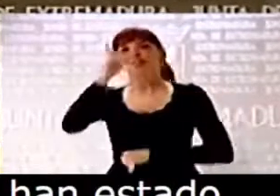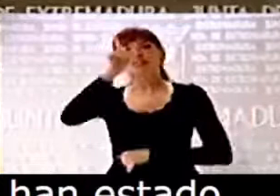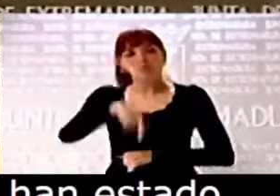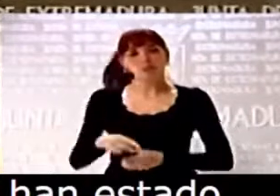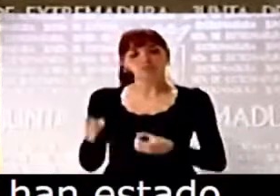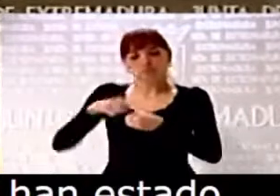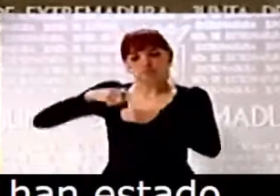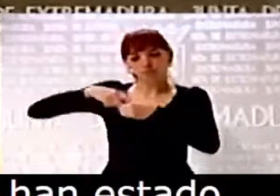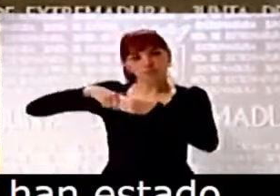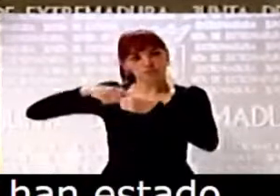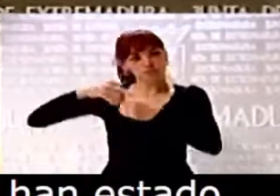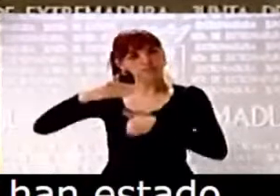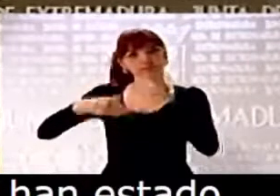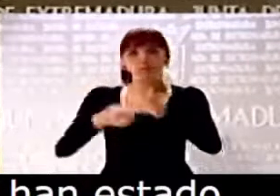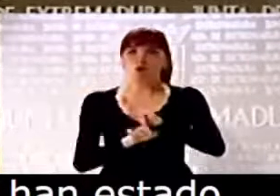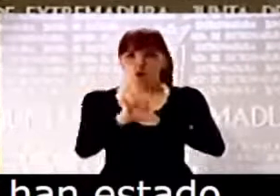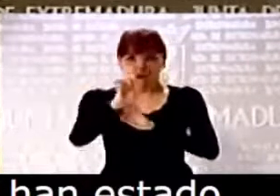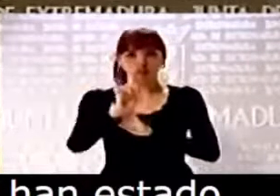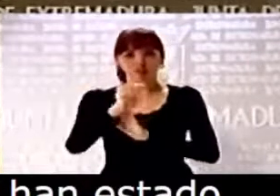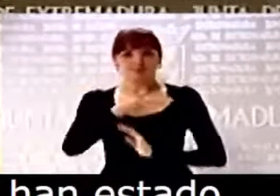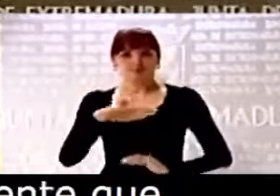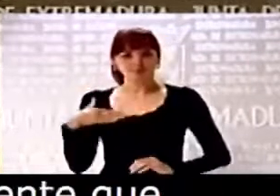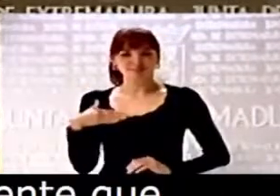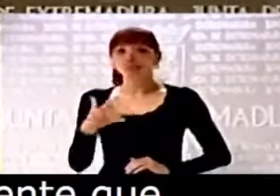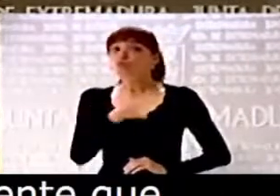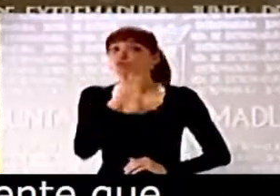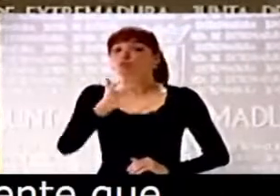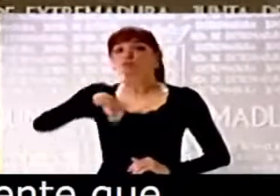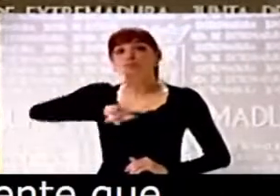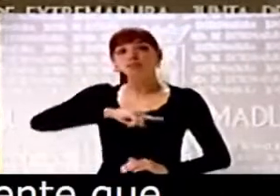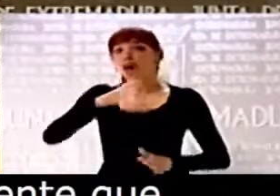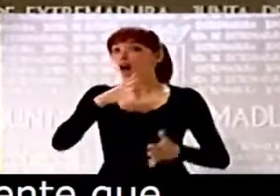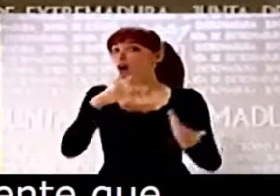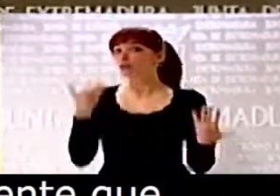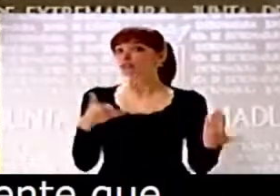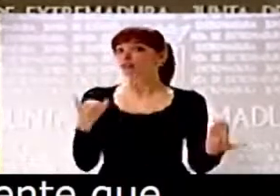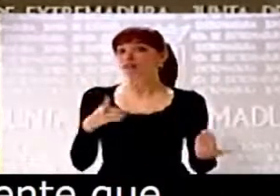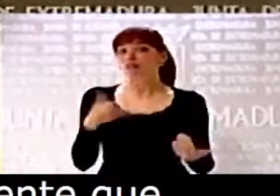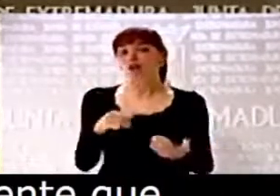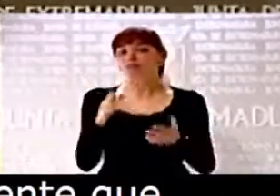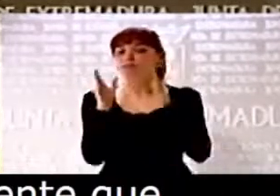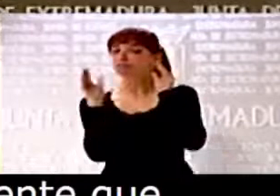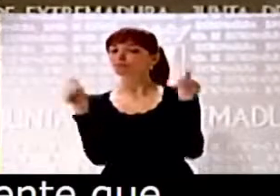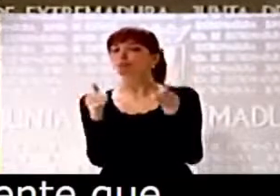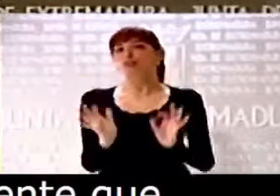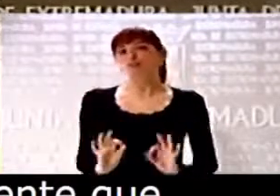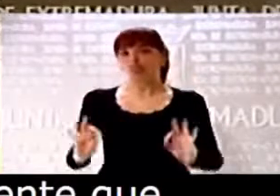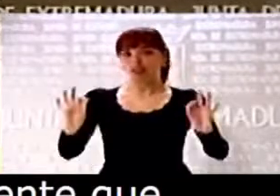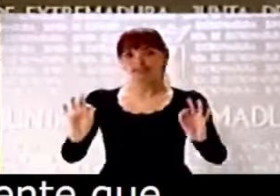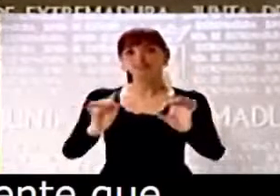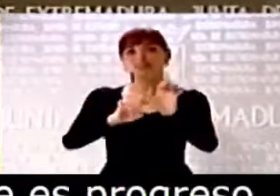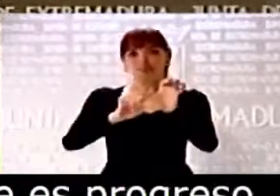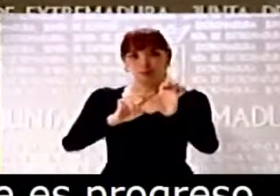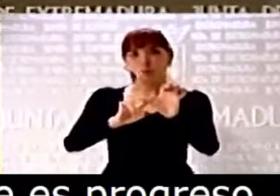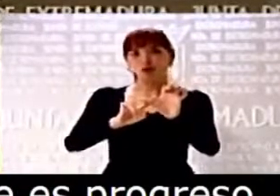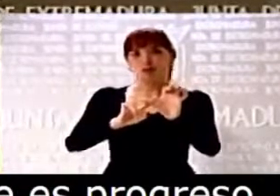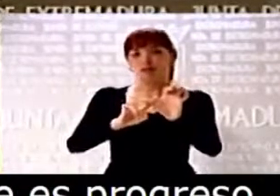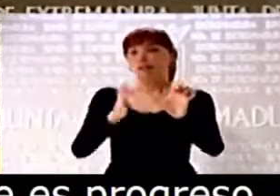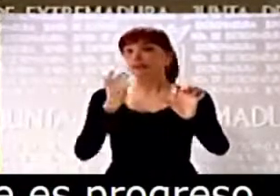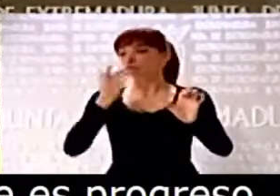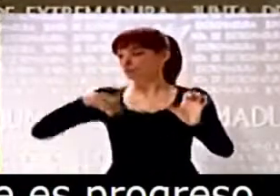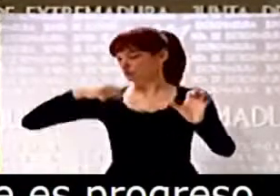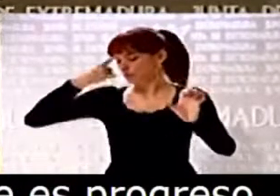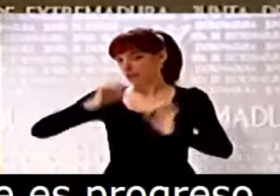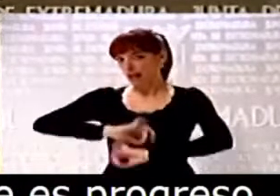llamamos progreso. Por eso debemos poner y estamos poniendo una mirada especial en Extremadura. Si algo tenemos